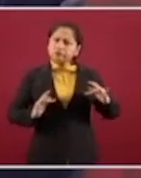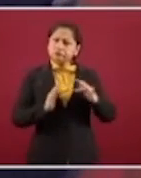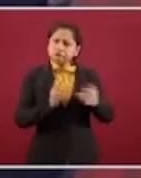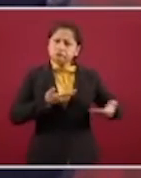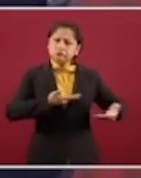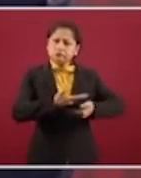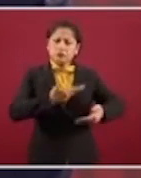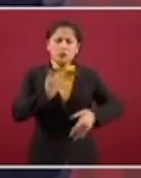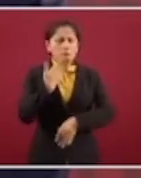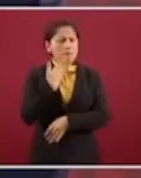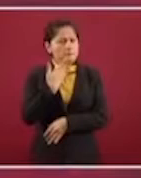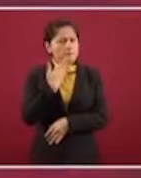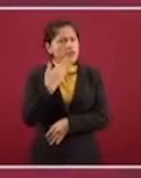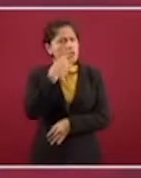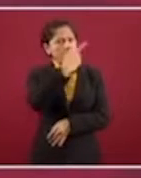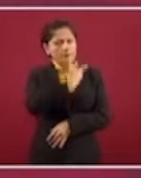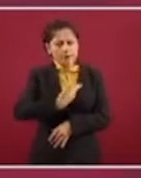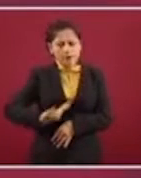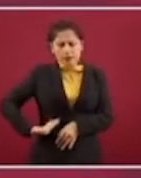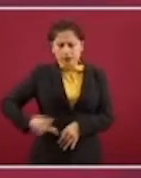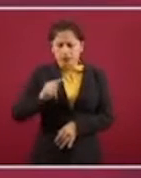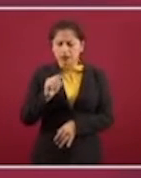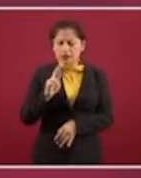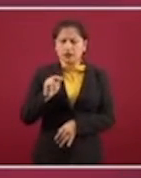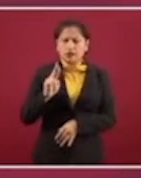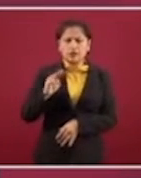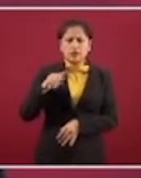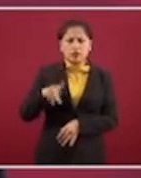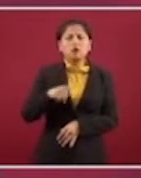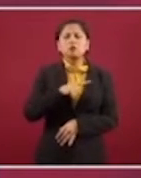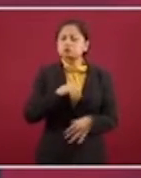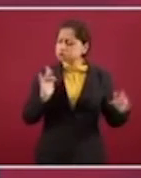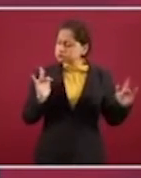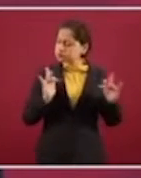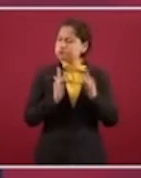Unidos y con el presidente Donald Trump. Hay